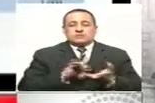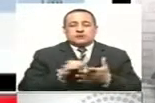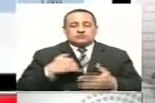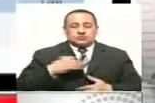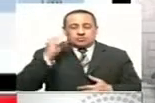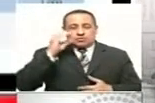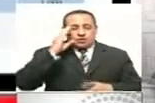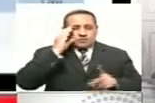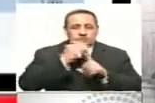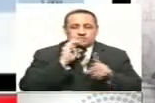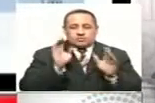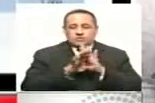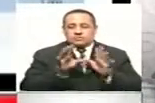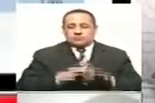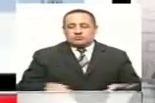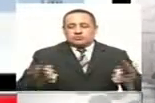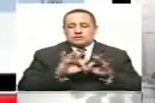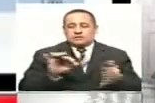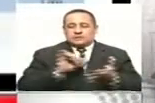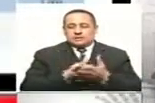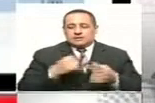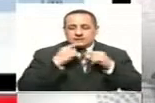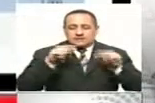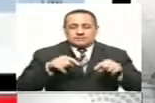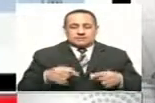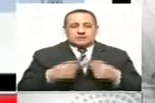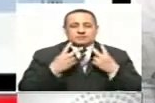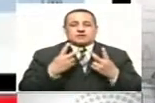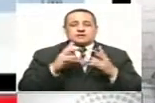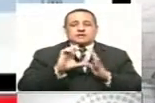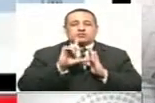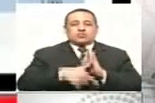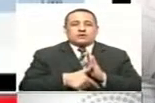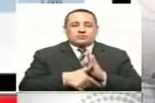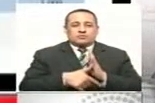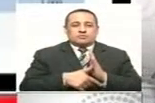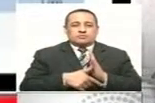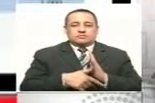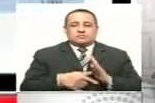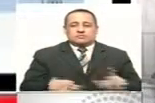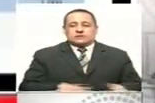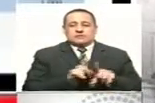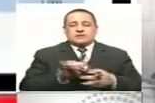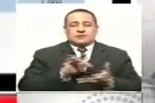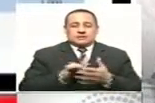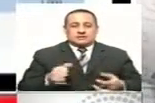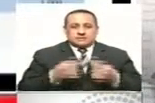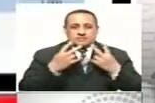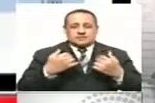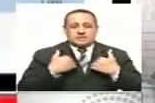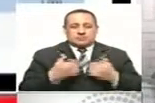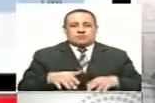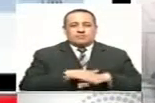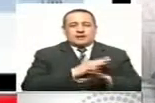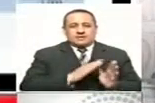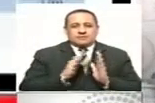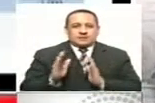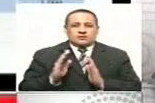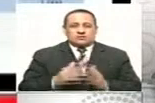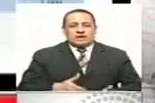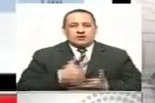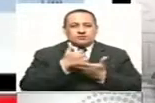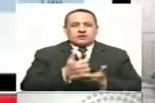objetivo fundamental que hay que perseguir. Y luego también tenemos planificado